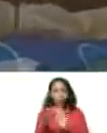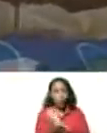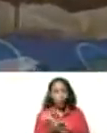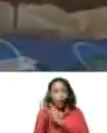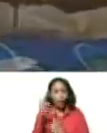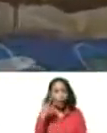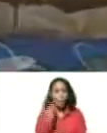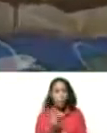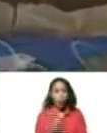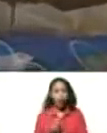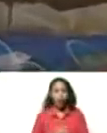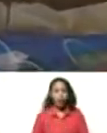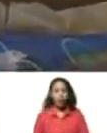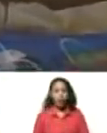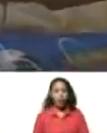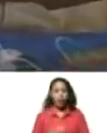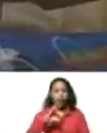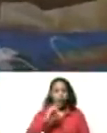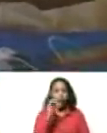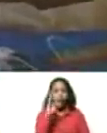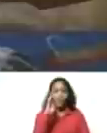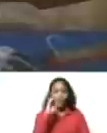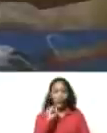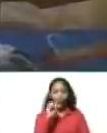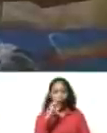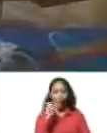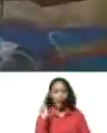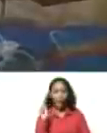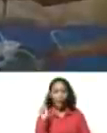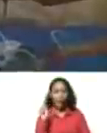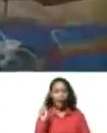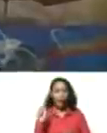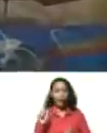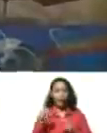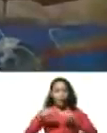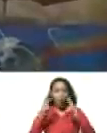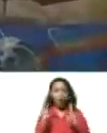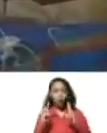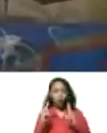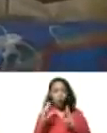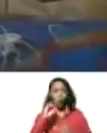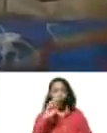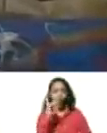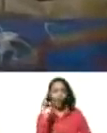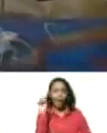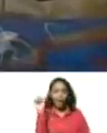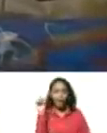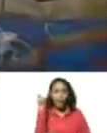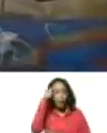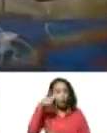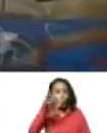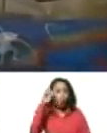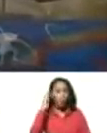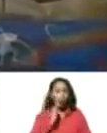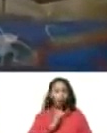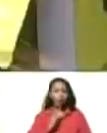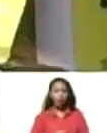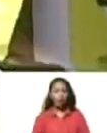Maturín, en Caicara el Orinoco, en Puerto Ordaz, en Ciudad Bolívar.